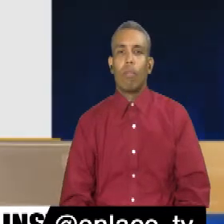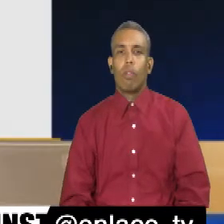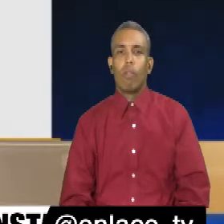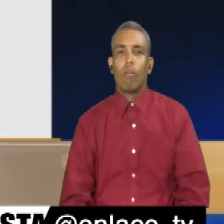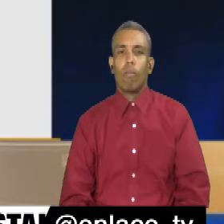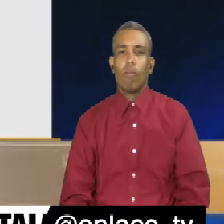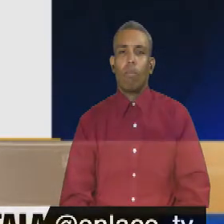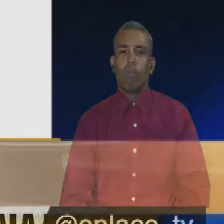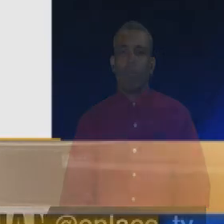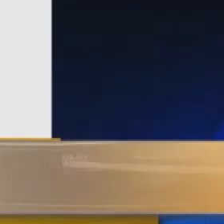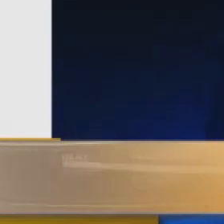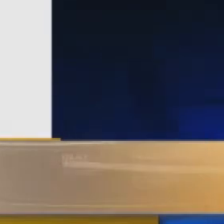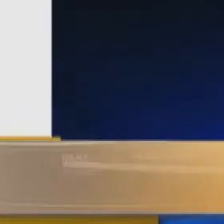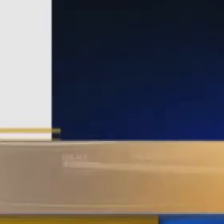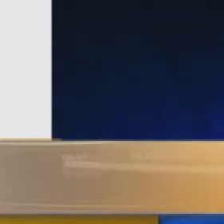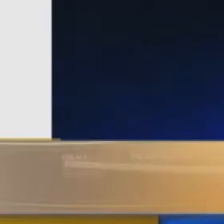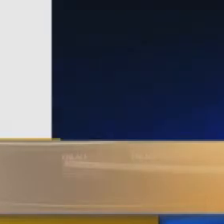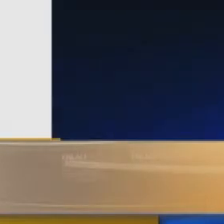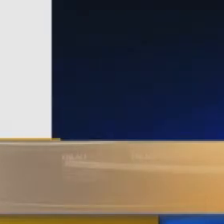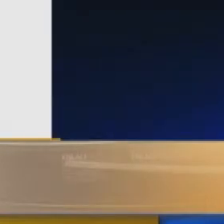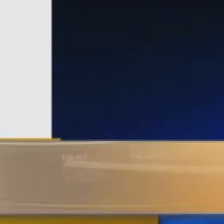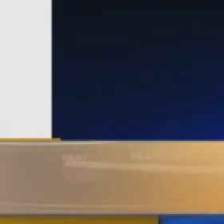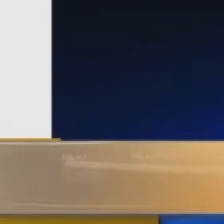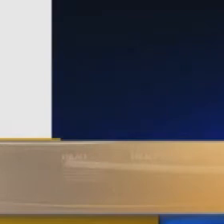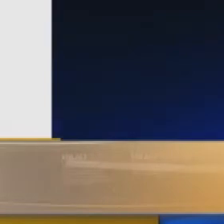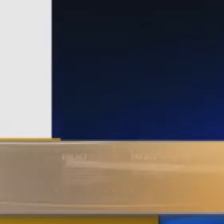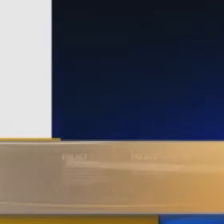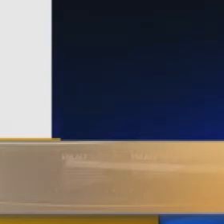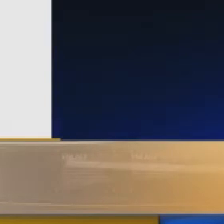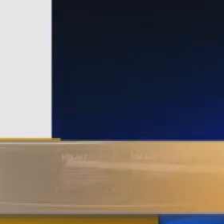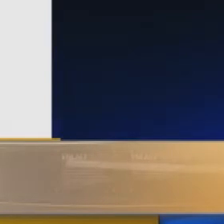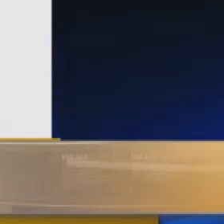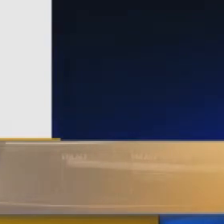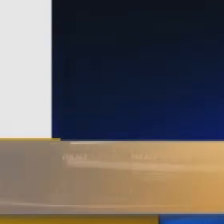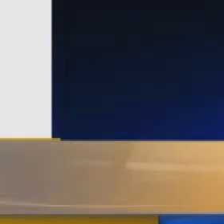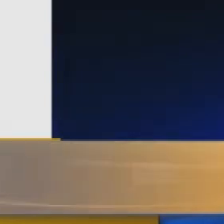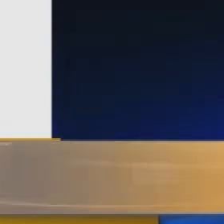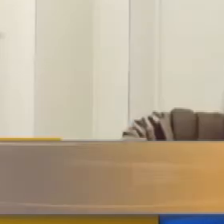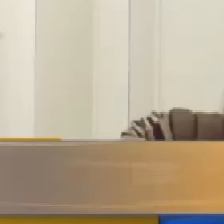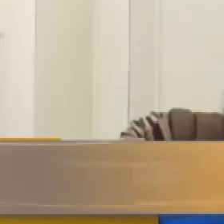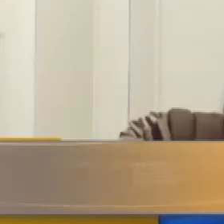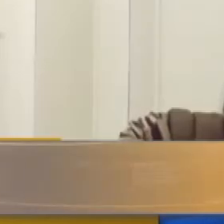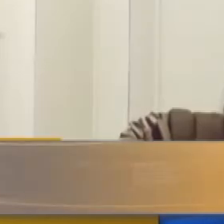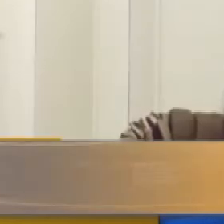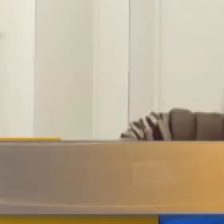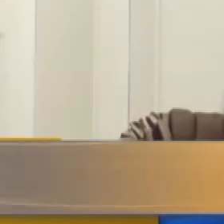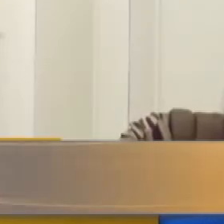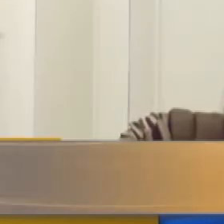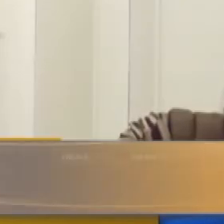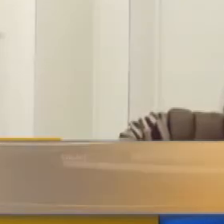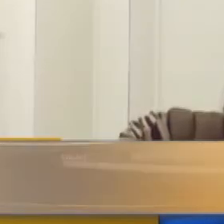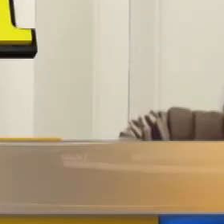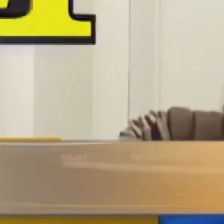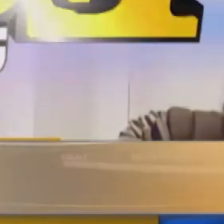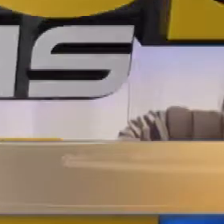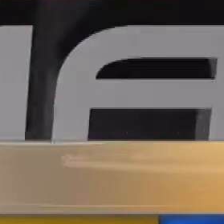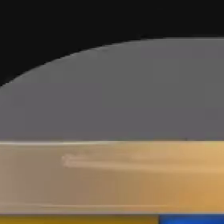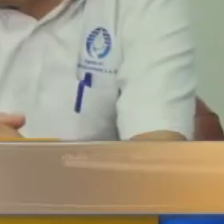Devuelven tutela a juez de familia para que decida si suspende o no el proceso de revocatoria previsto para el domingo próximo. Personero municipal confirma este